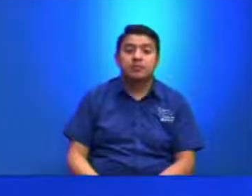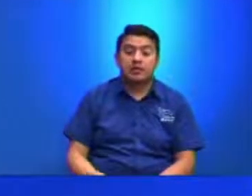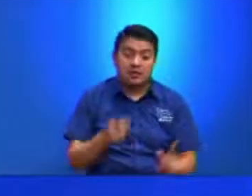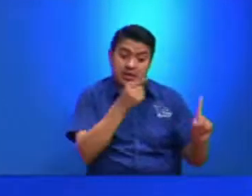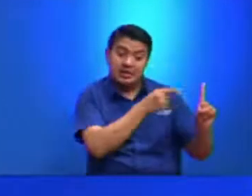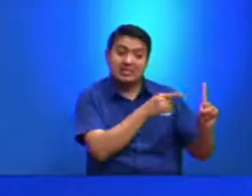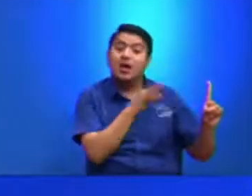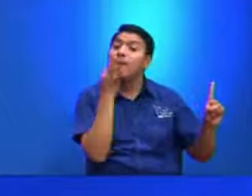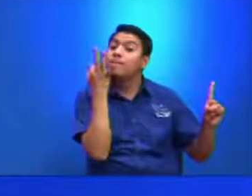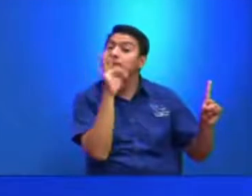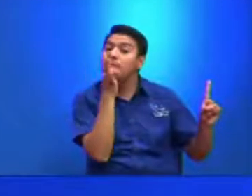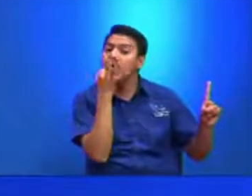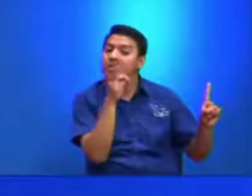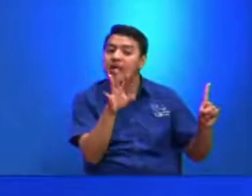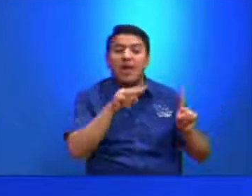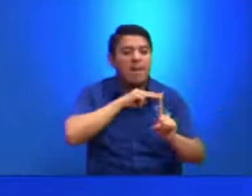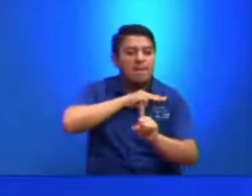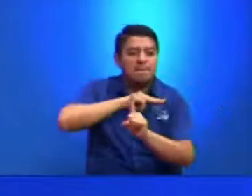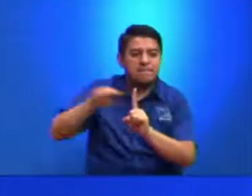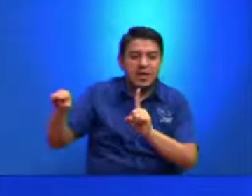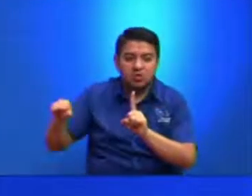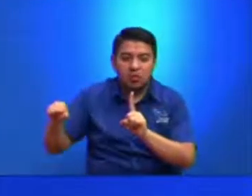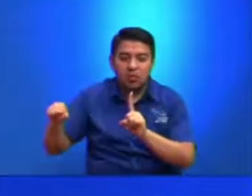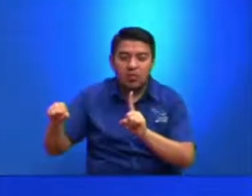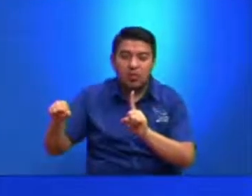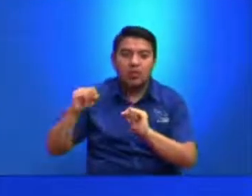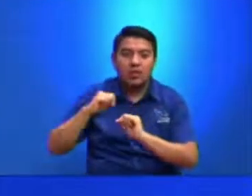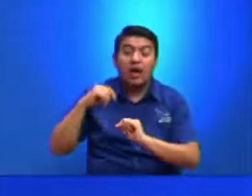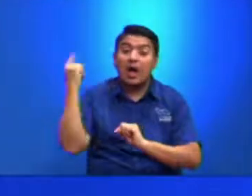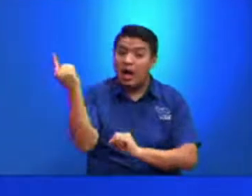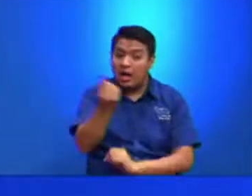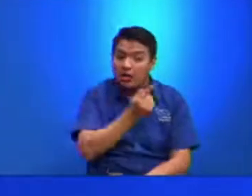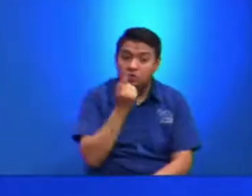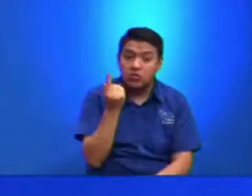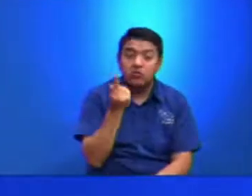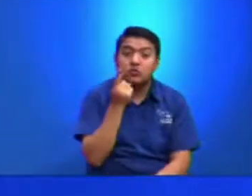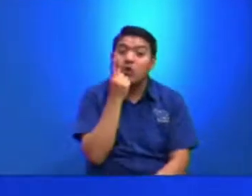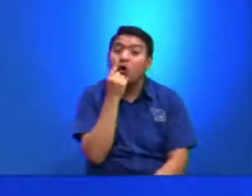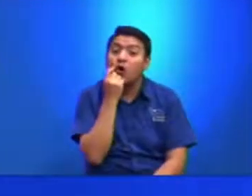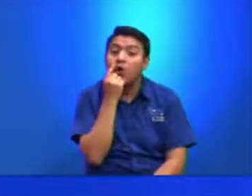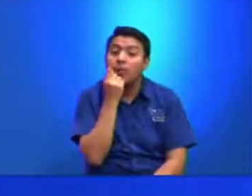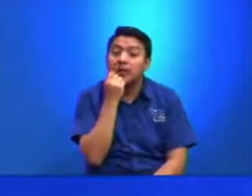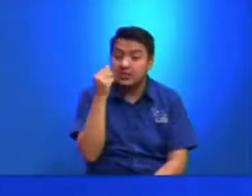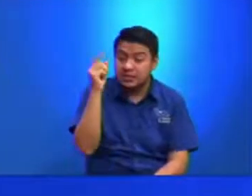mujer mató a toda la simiente real, pero